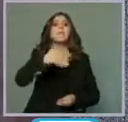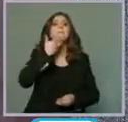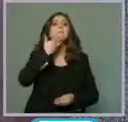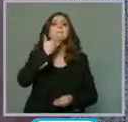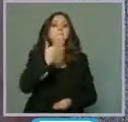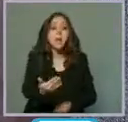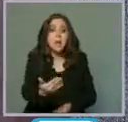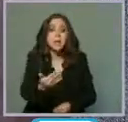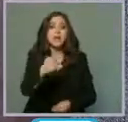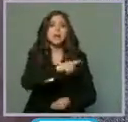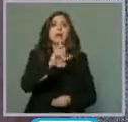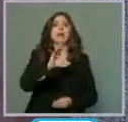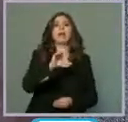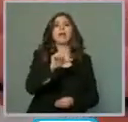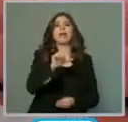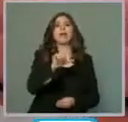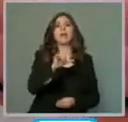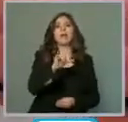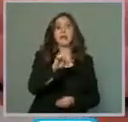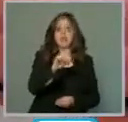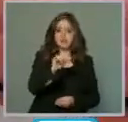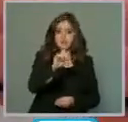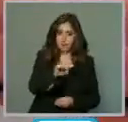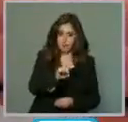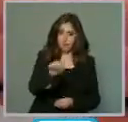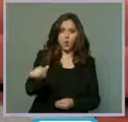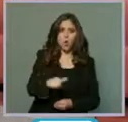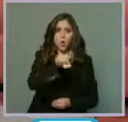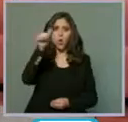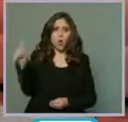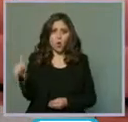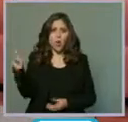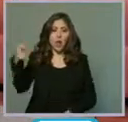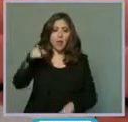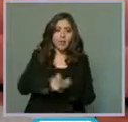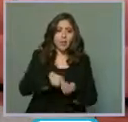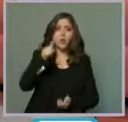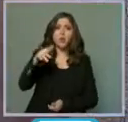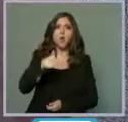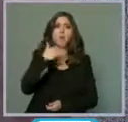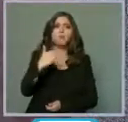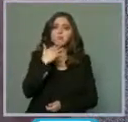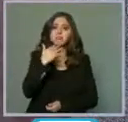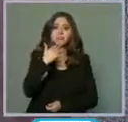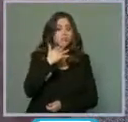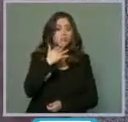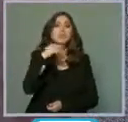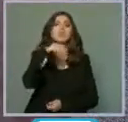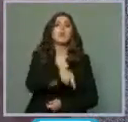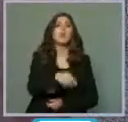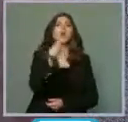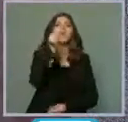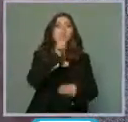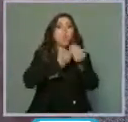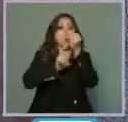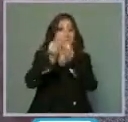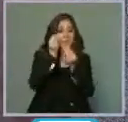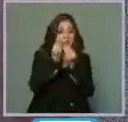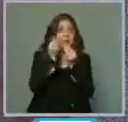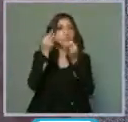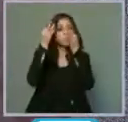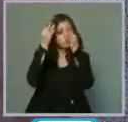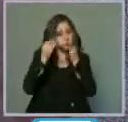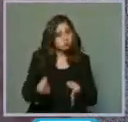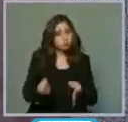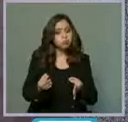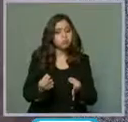calidad, y también otra cosa que es muy importante, que no lleve procesos de contaminación. Son alimentos que están de acuerdo a